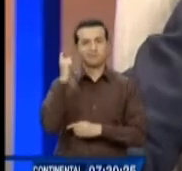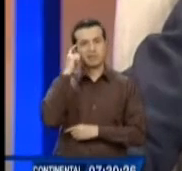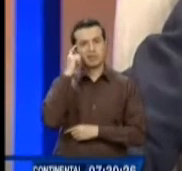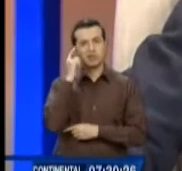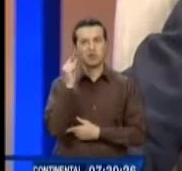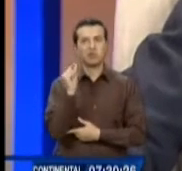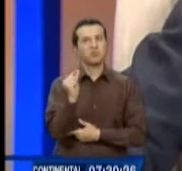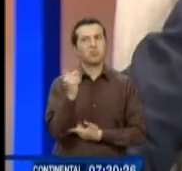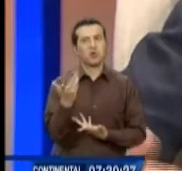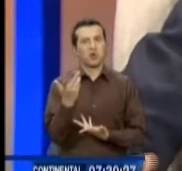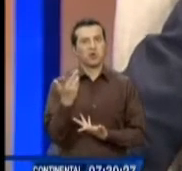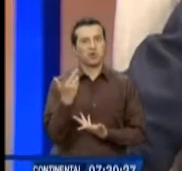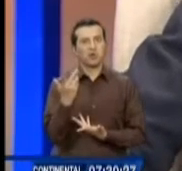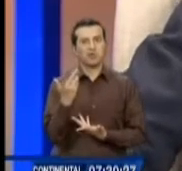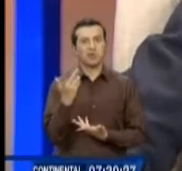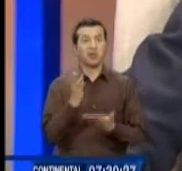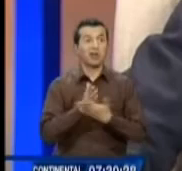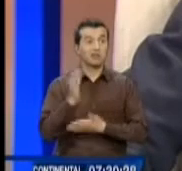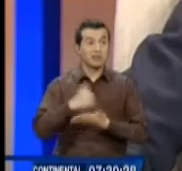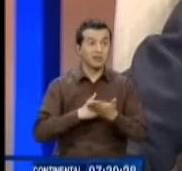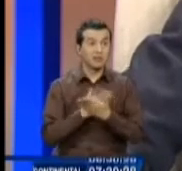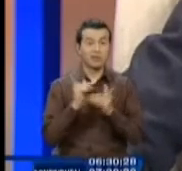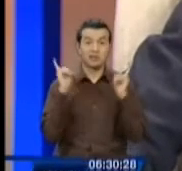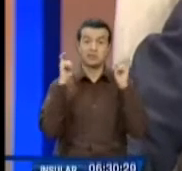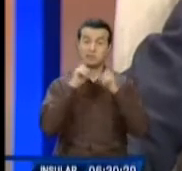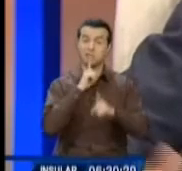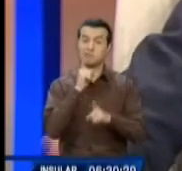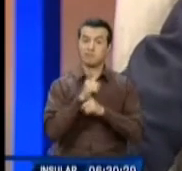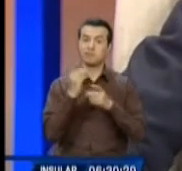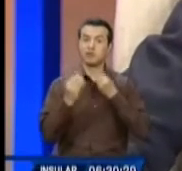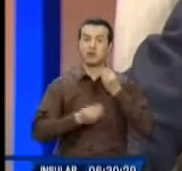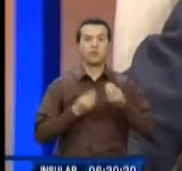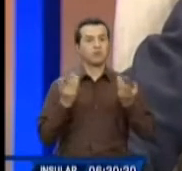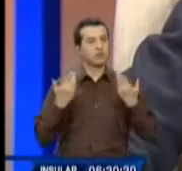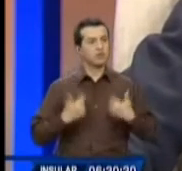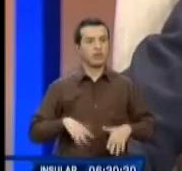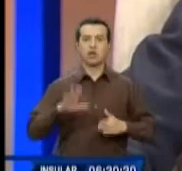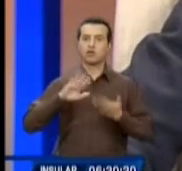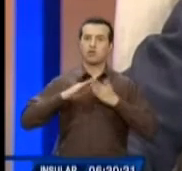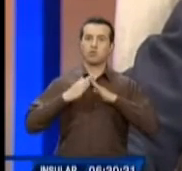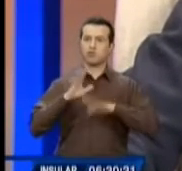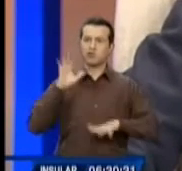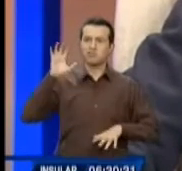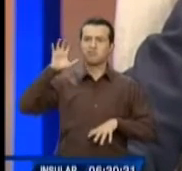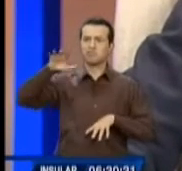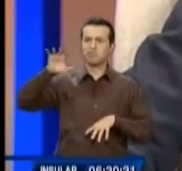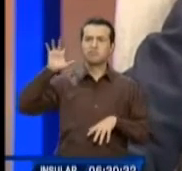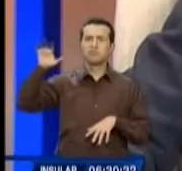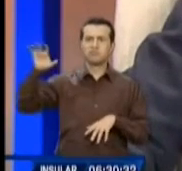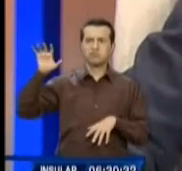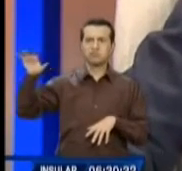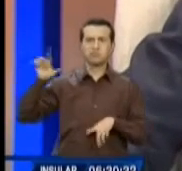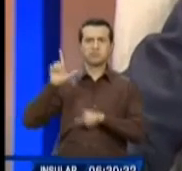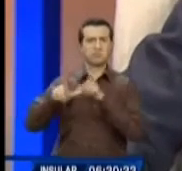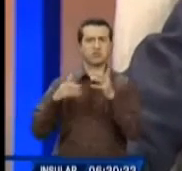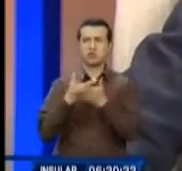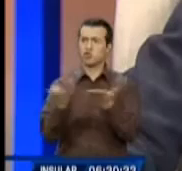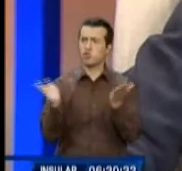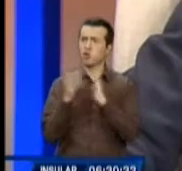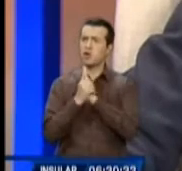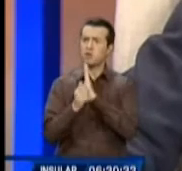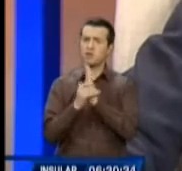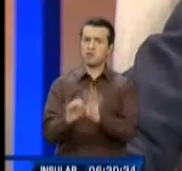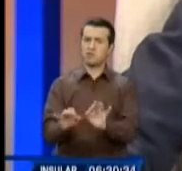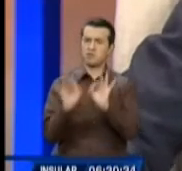elitista, sigue siendo de difícil acceso. Un poco por eso también nosotros nos hemos volcado a las comunidades rurales, donde hay gente muy